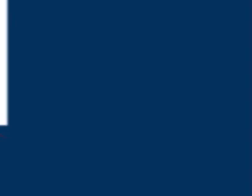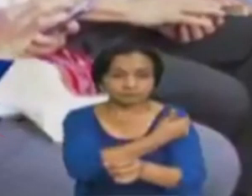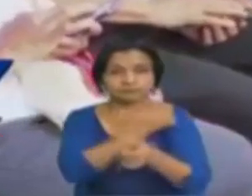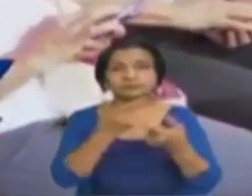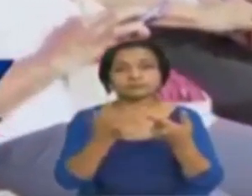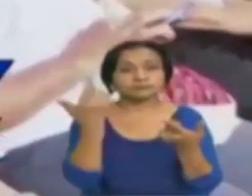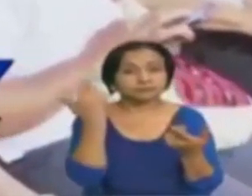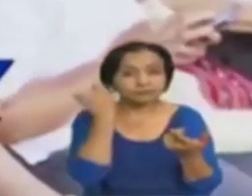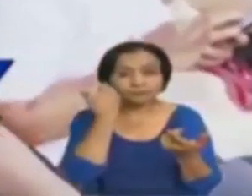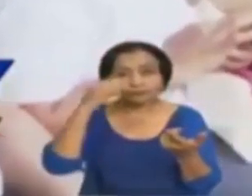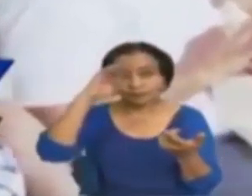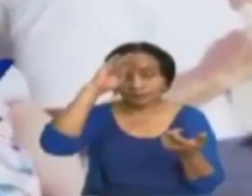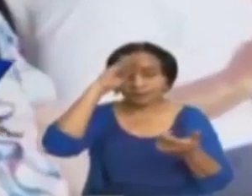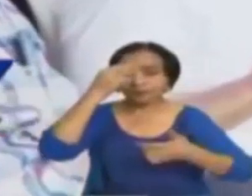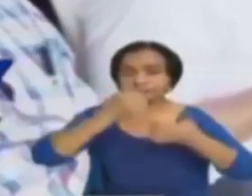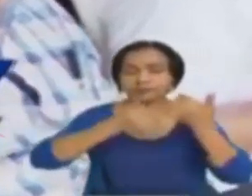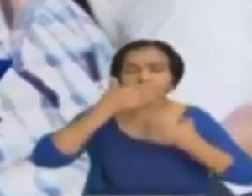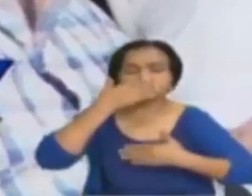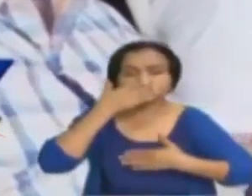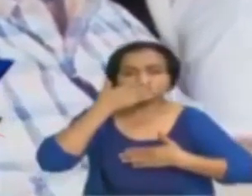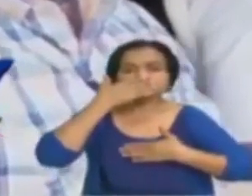vacunación voluntaria contra el COVID